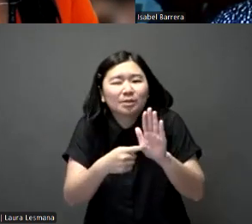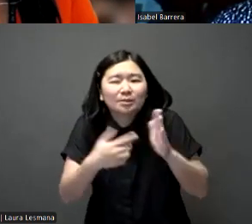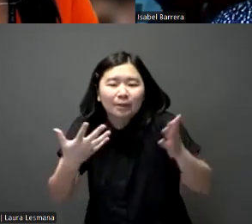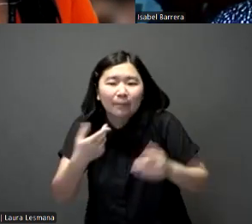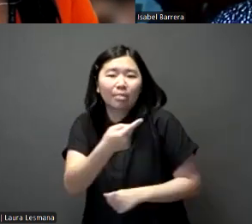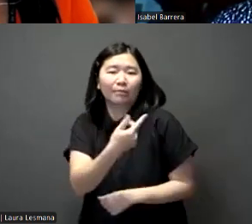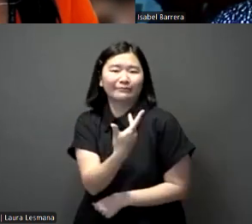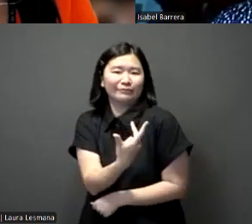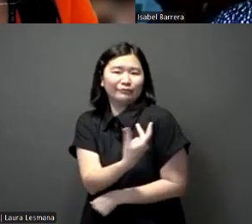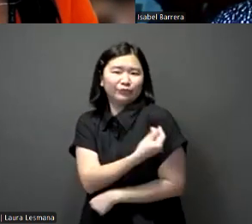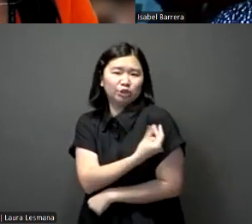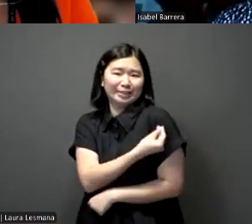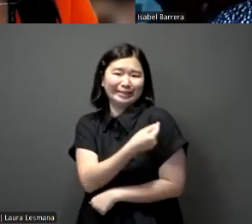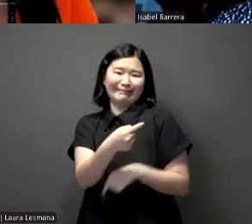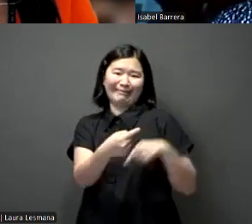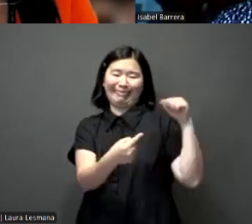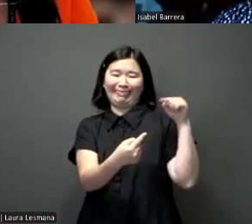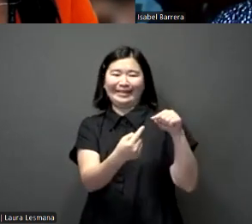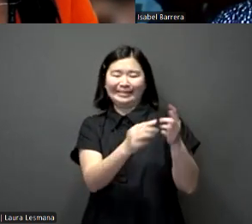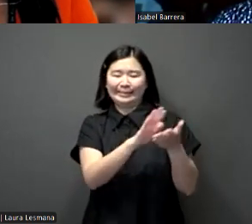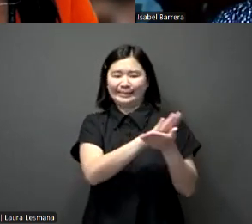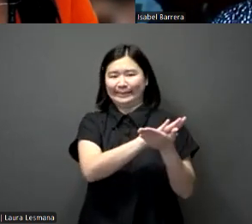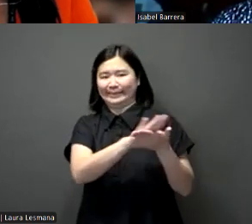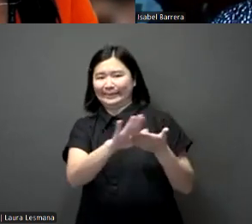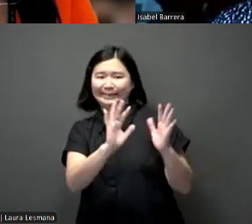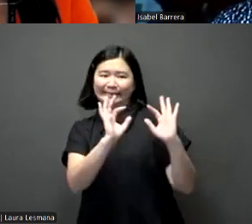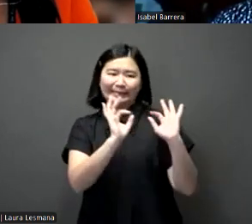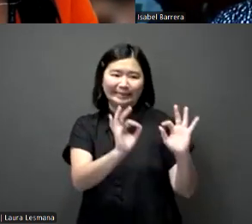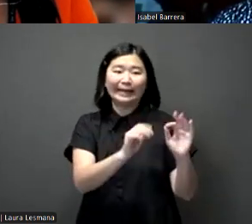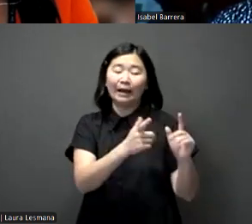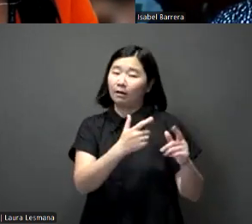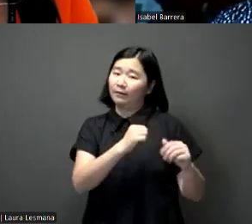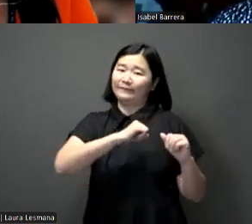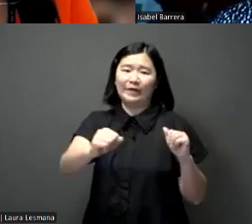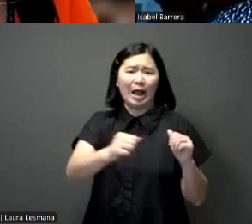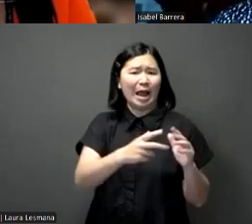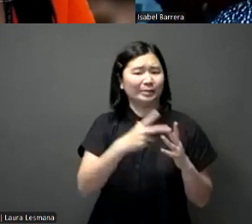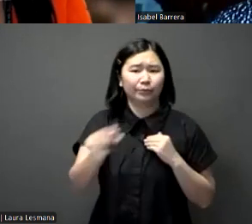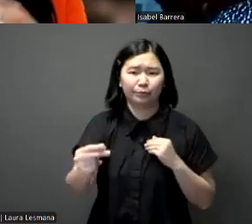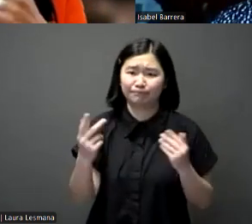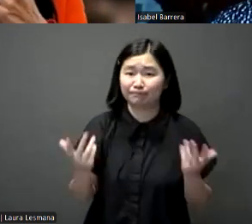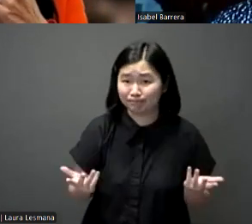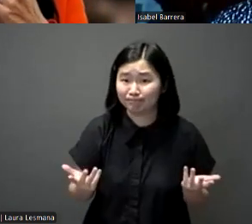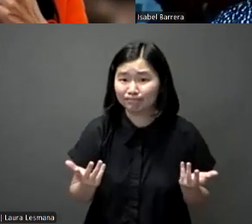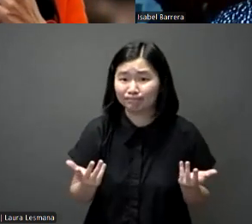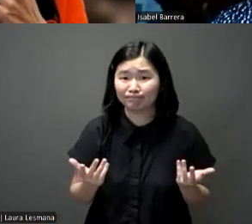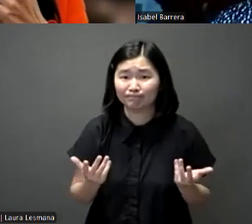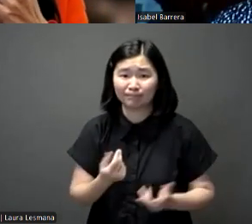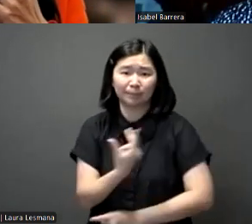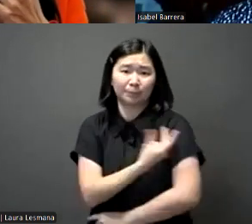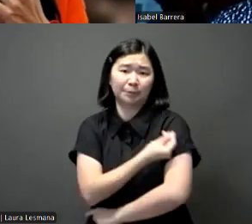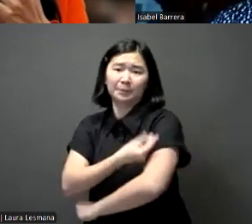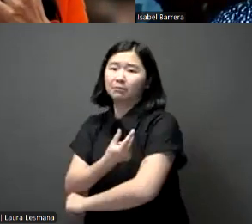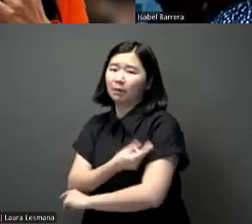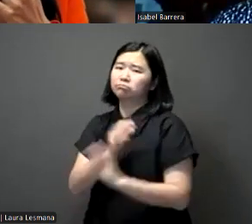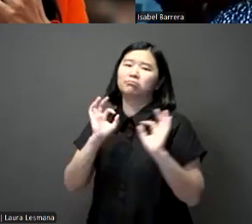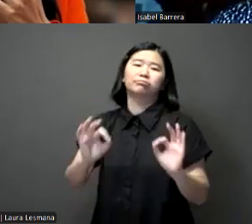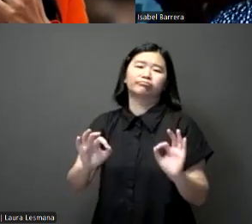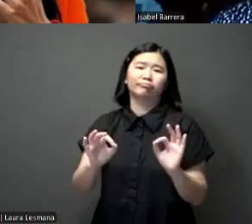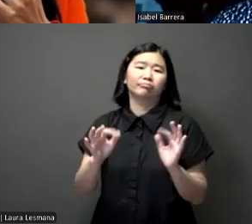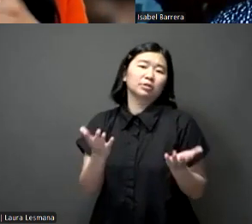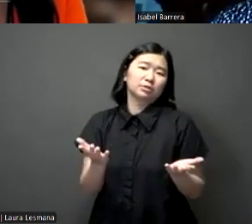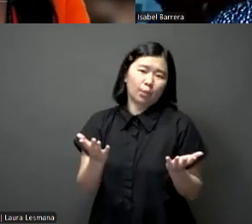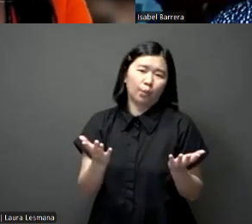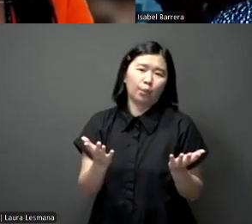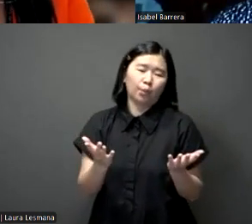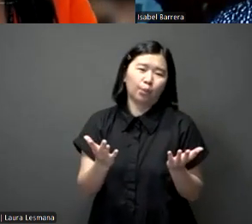más necesitados tengan el acceso y lo tengan de forma sostenible, entendiendo que hay diferencias en las capacidades que tiene cada país.